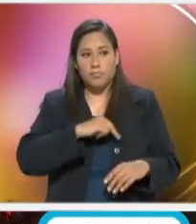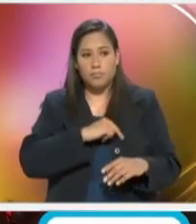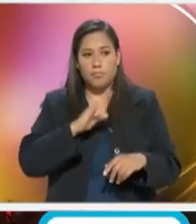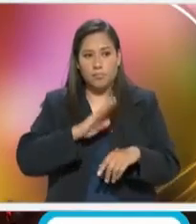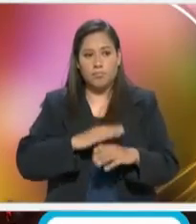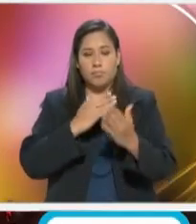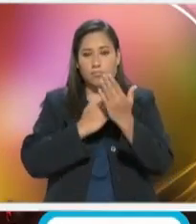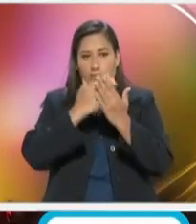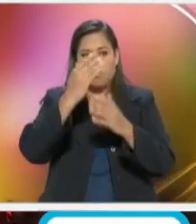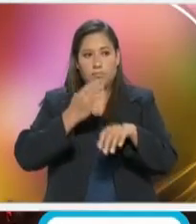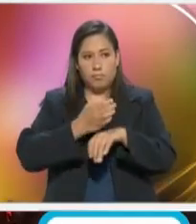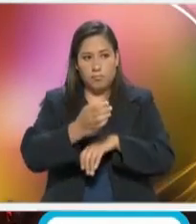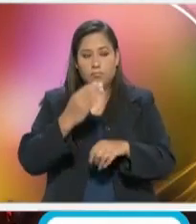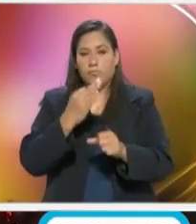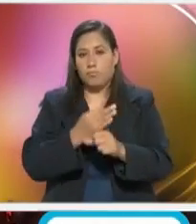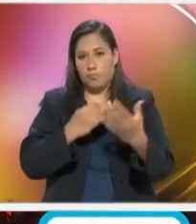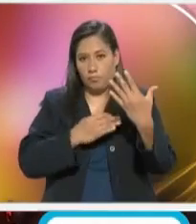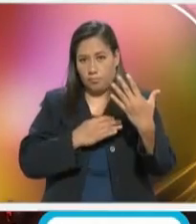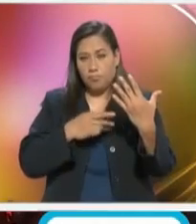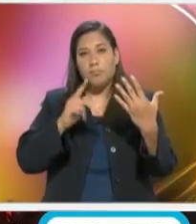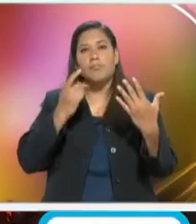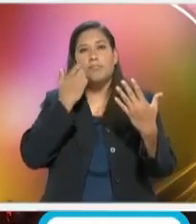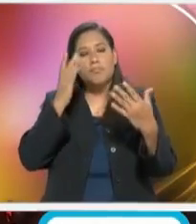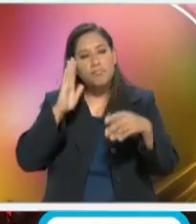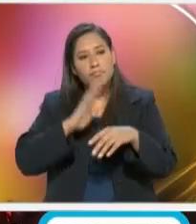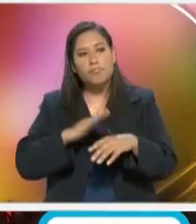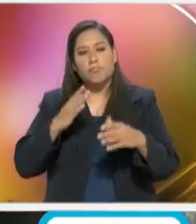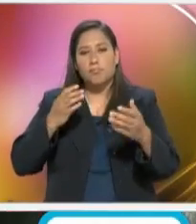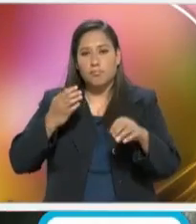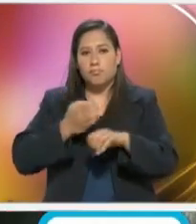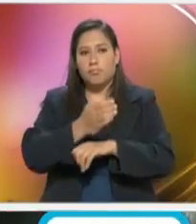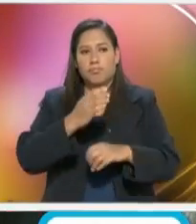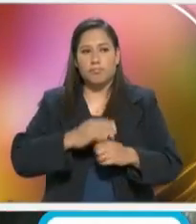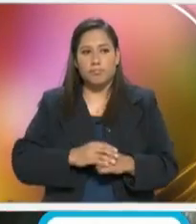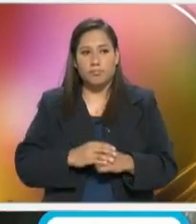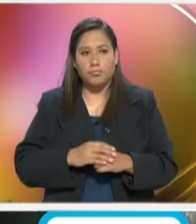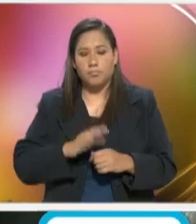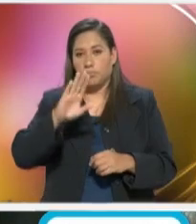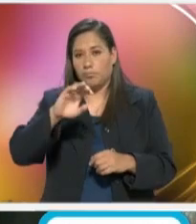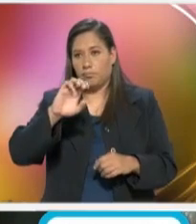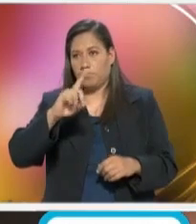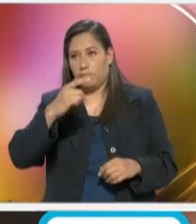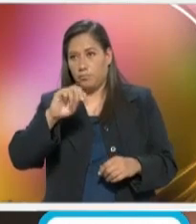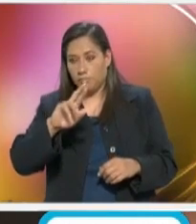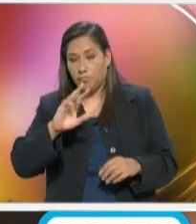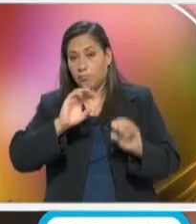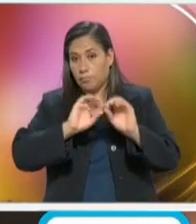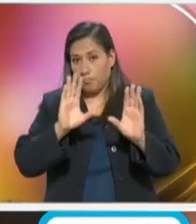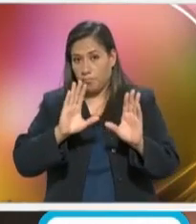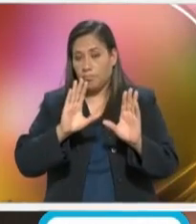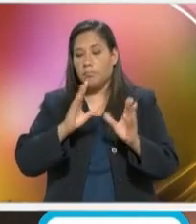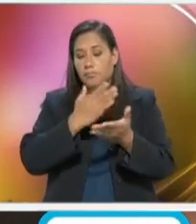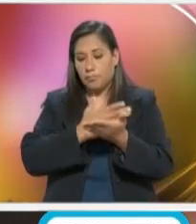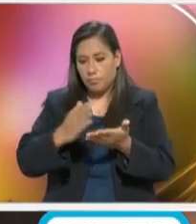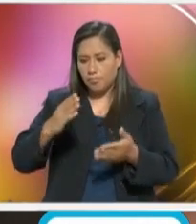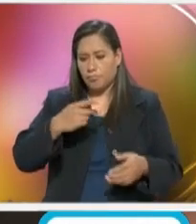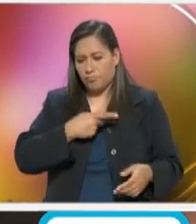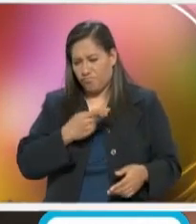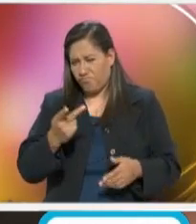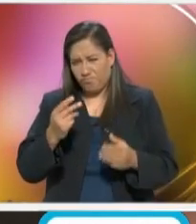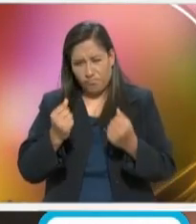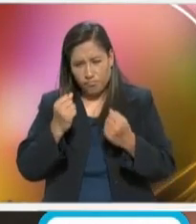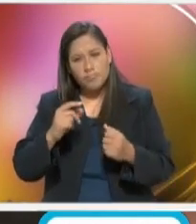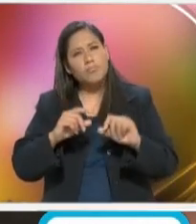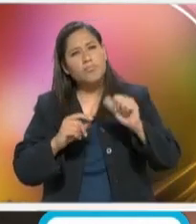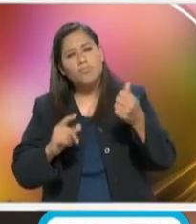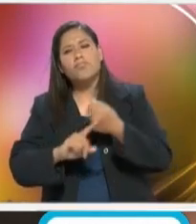más estados, ¿no? Porque ahorita solamente estamos en 5, pero pretendemos llegar a más estados, ¿no? Oye, Edgar, y evidentemente, además de la pobreza extrema, ¿qué otros